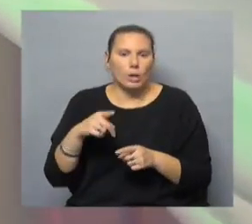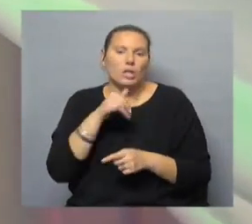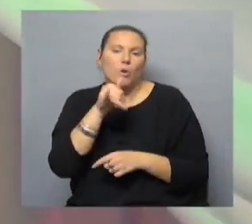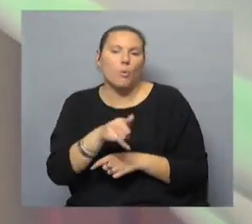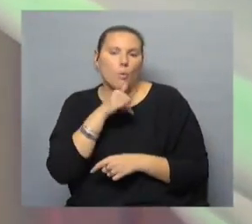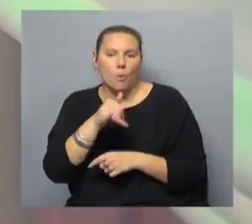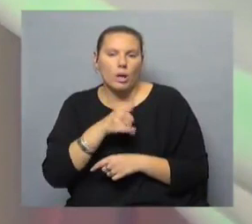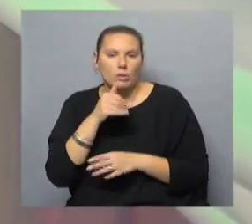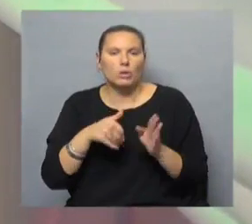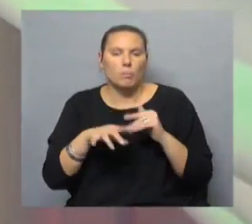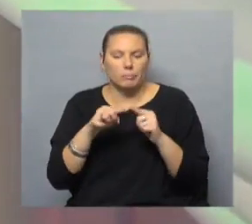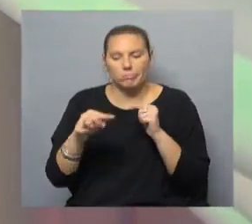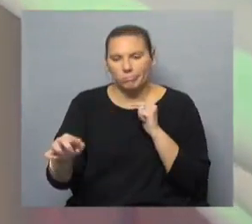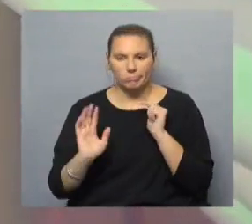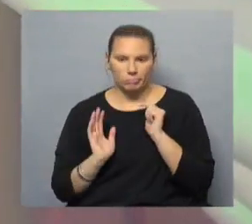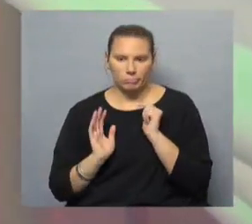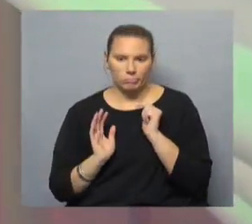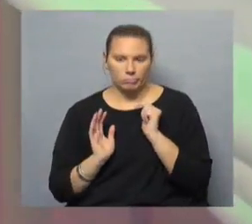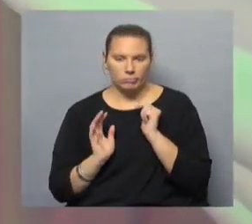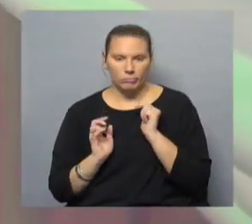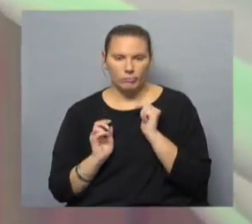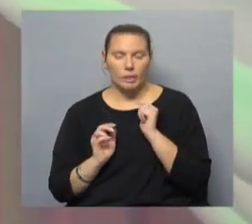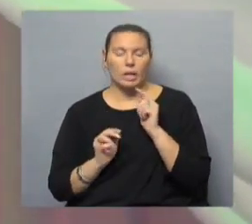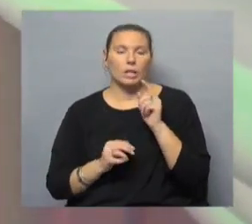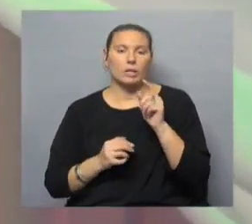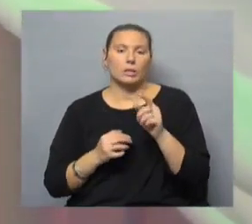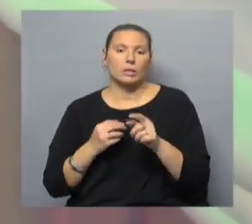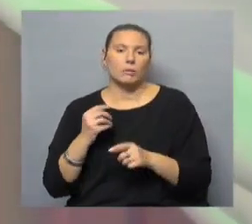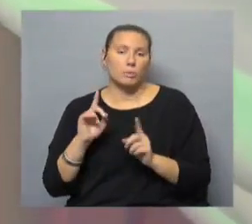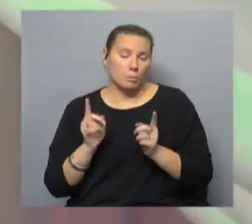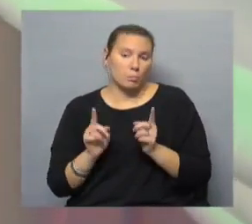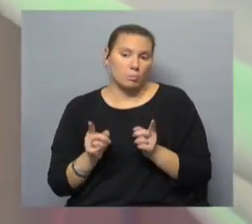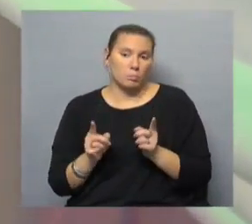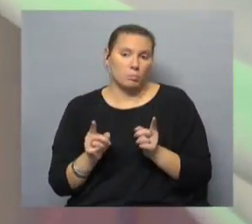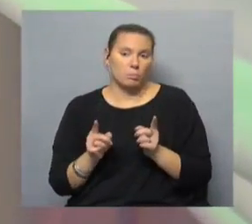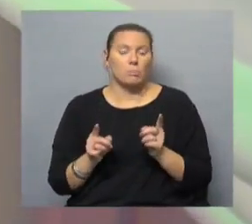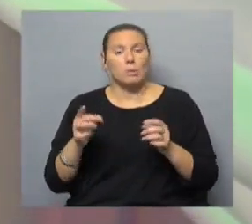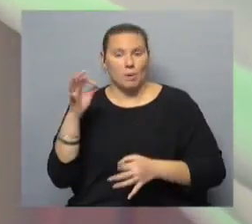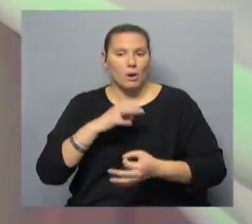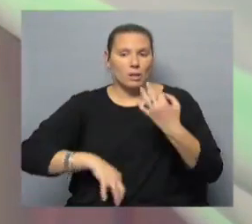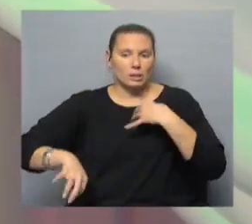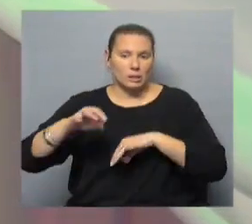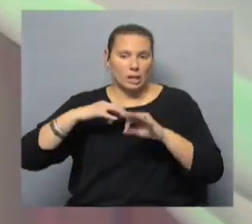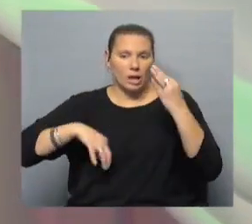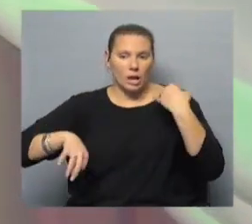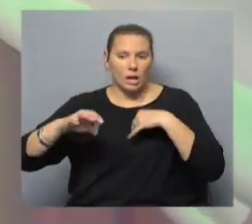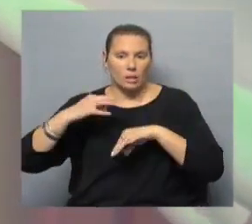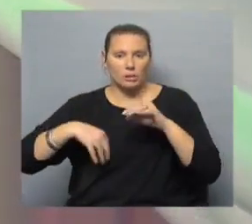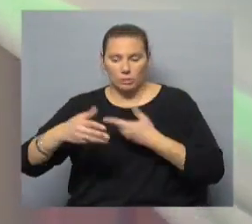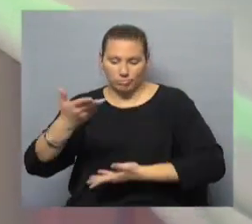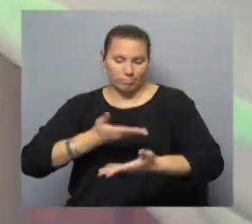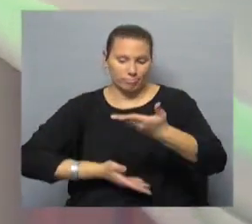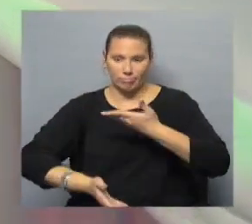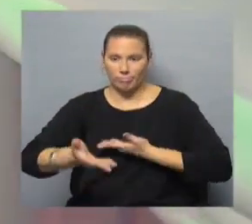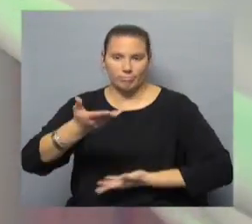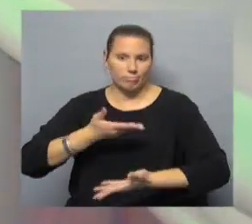narrativa más lineal, ¿no? Y después, en la propiamente dicho, en la obra, lo que sucede es una ida y vuelta constante